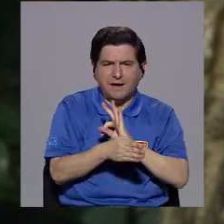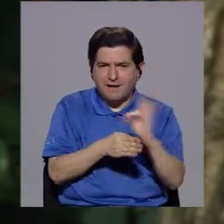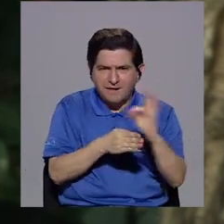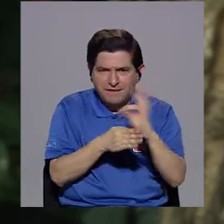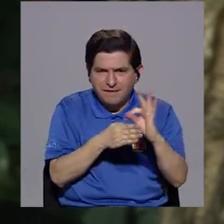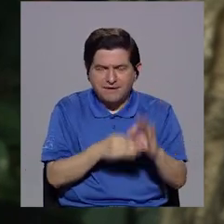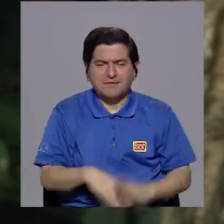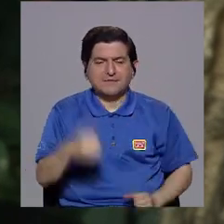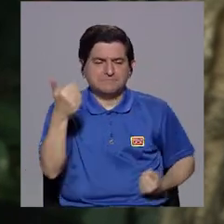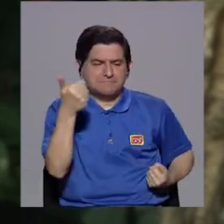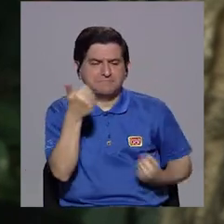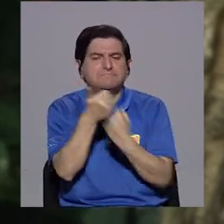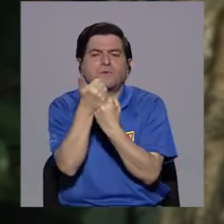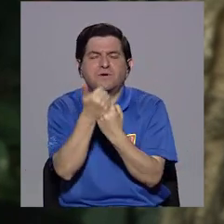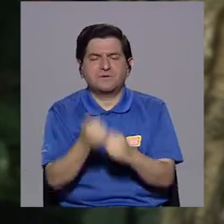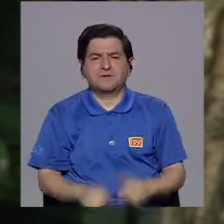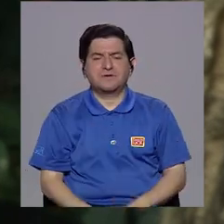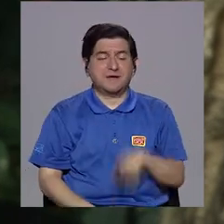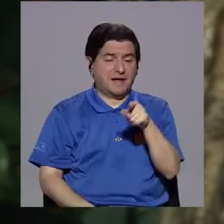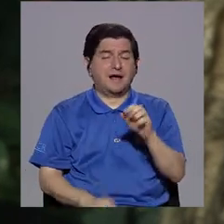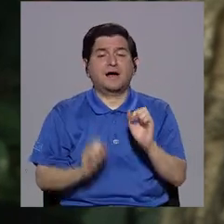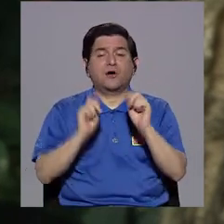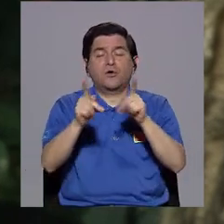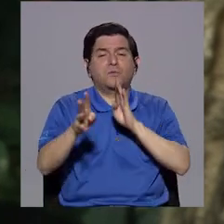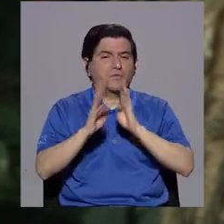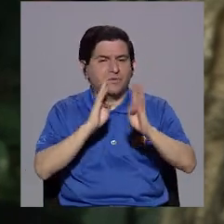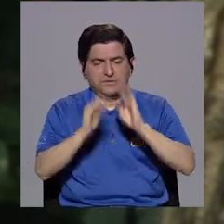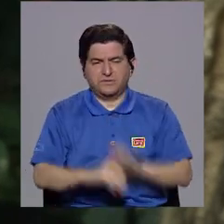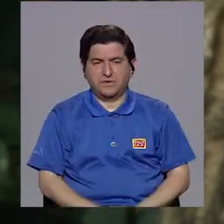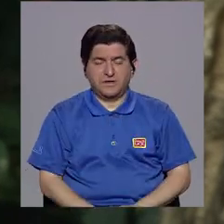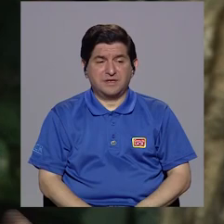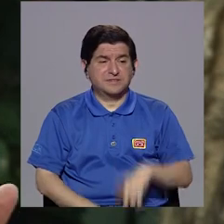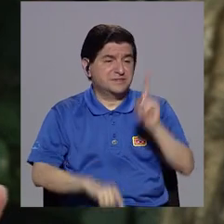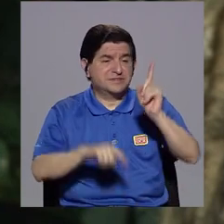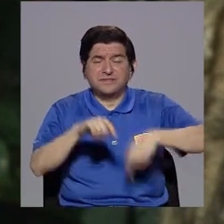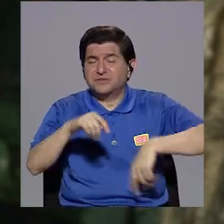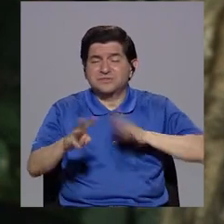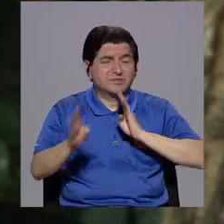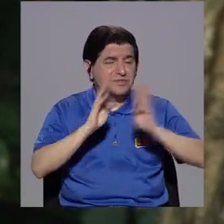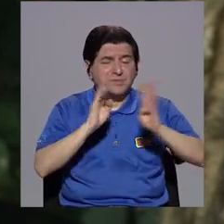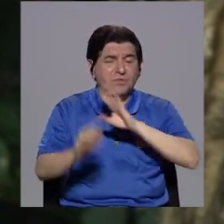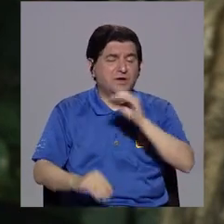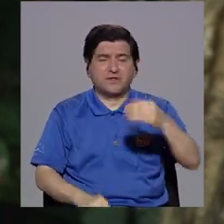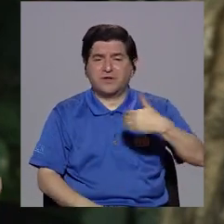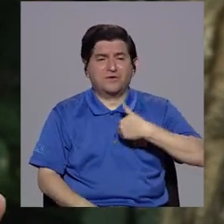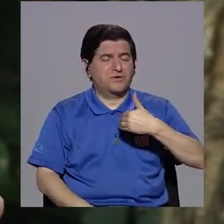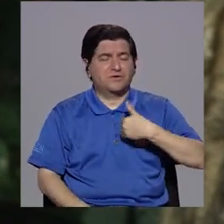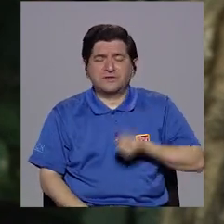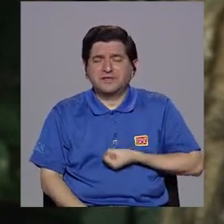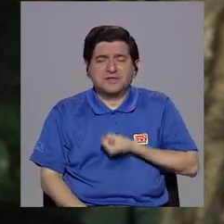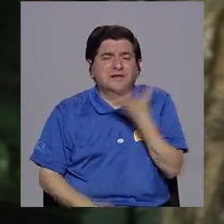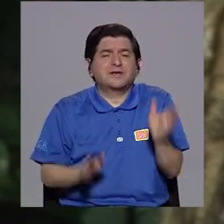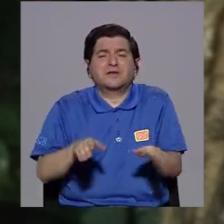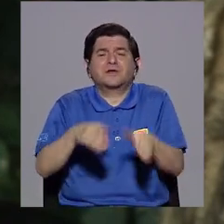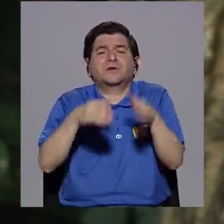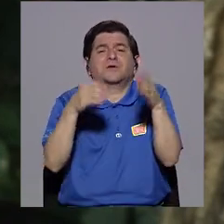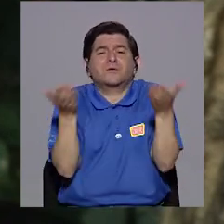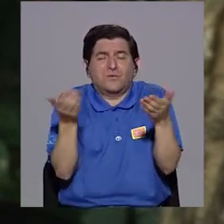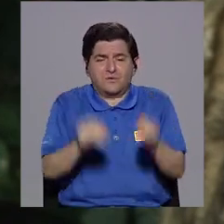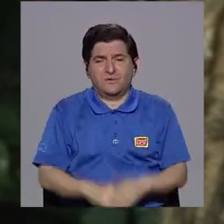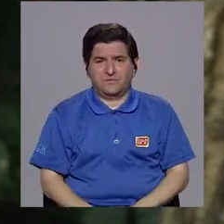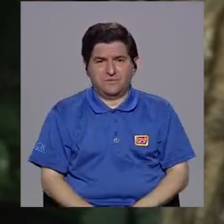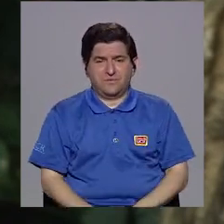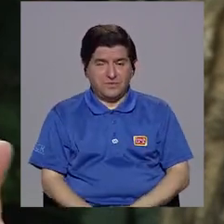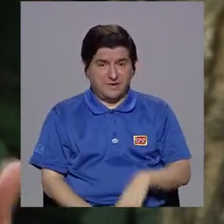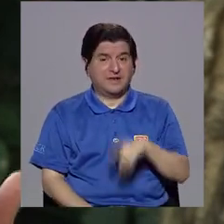manera a apoyar la palabra, ahí donde la palabra no alcanza, ahí donde la palabra no tiene cómo expresar, ahí donde la palabra no